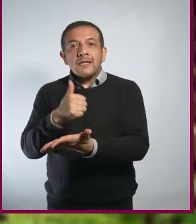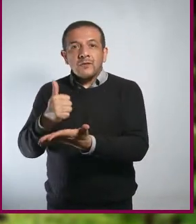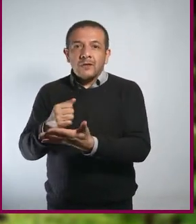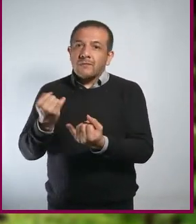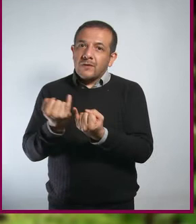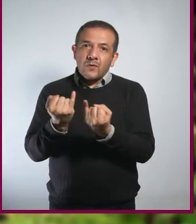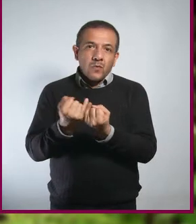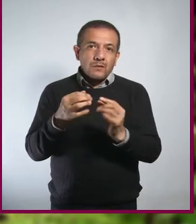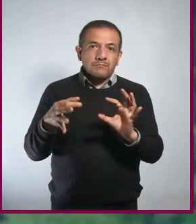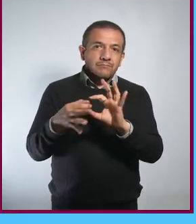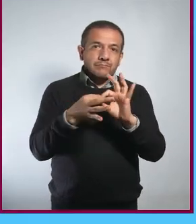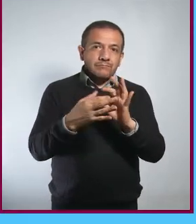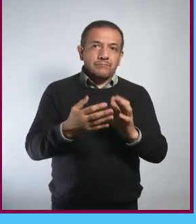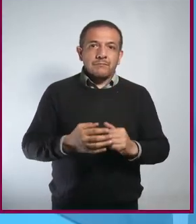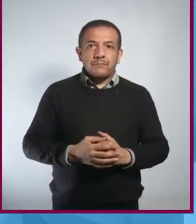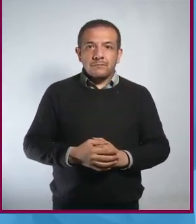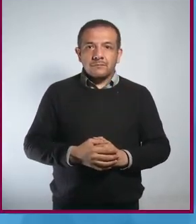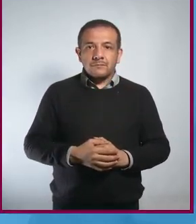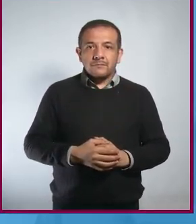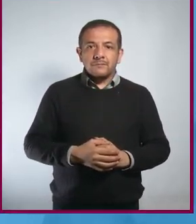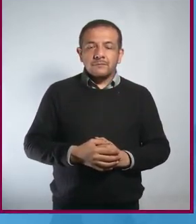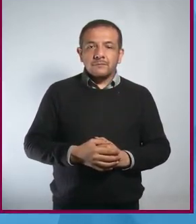la siguiente cápsula.